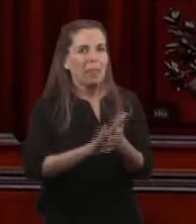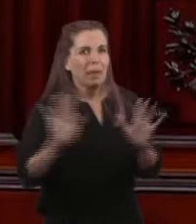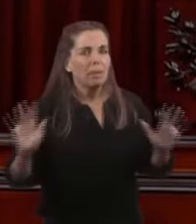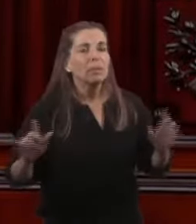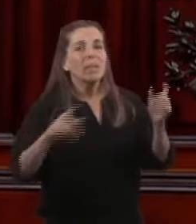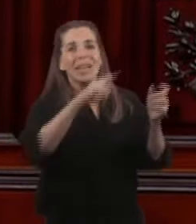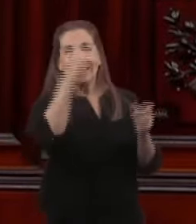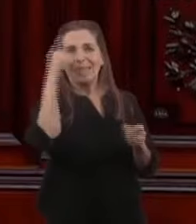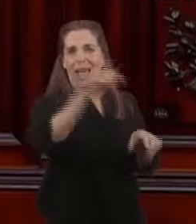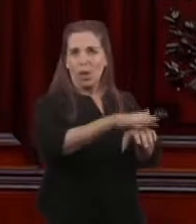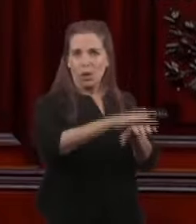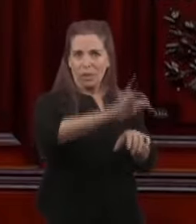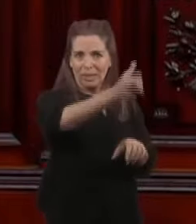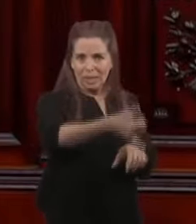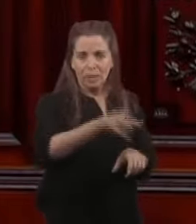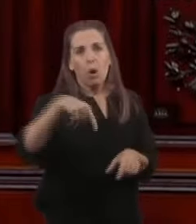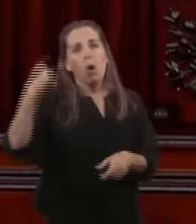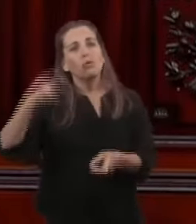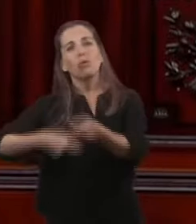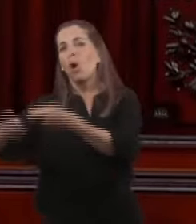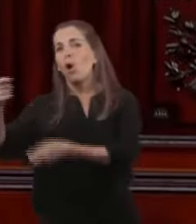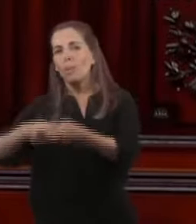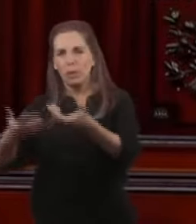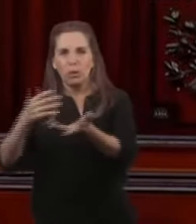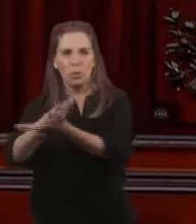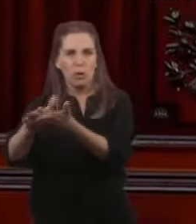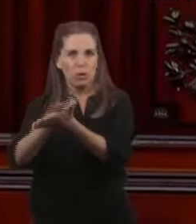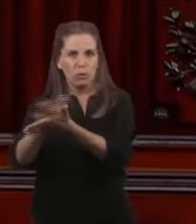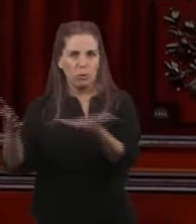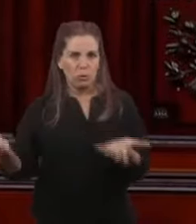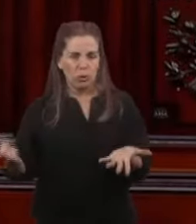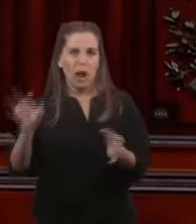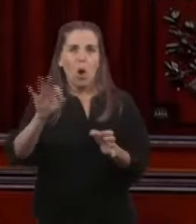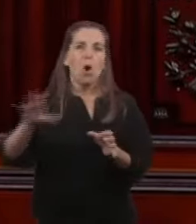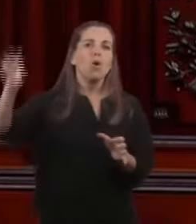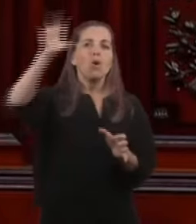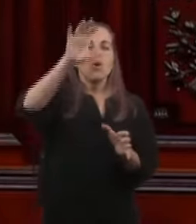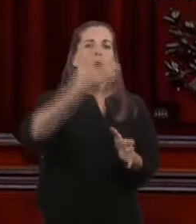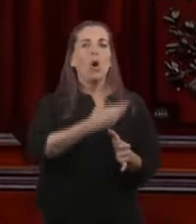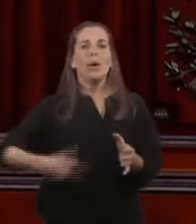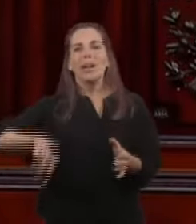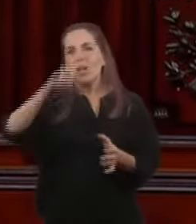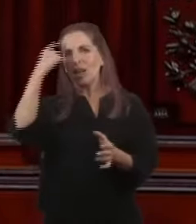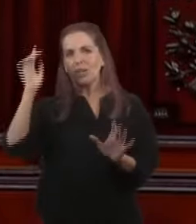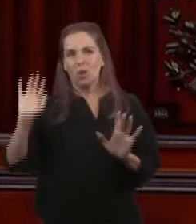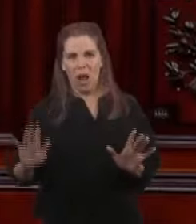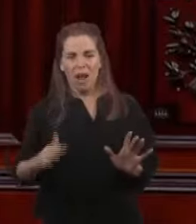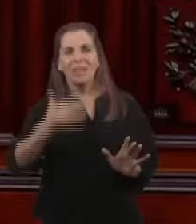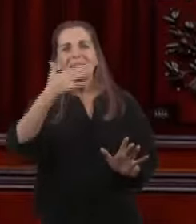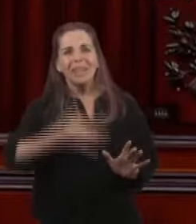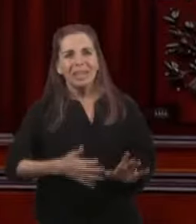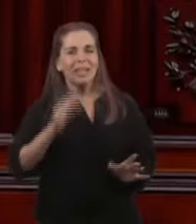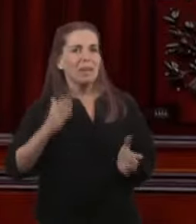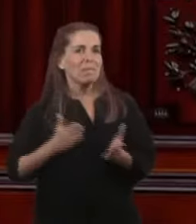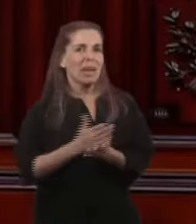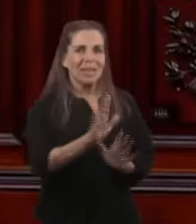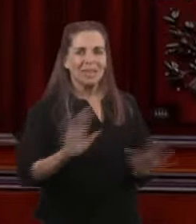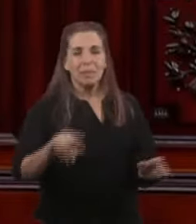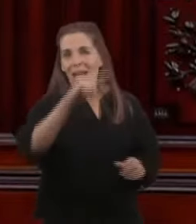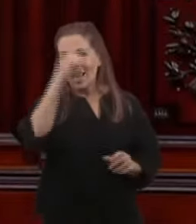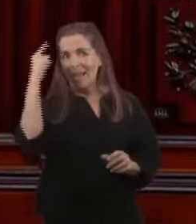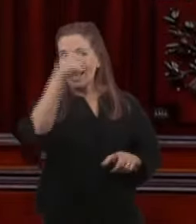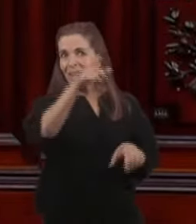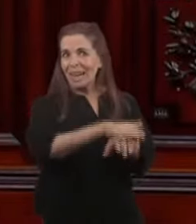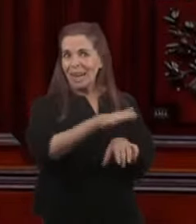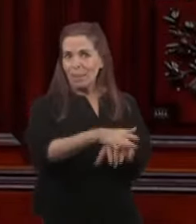del Mercado o es competencia de los gobiernos subnacionales tiene que entenderse de una vez que no es tarea del estado interferir